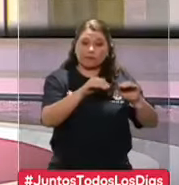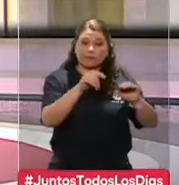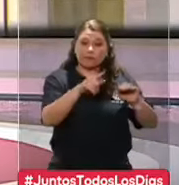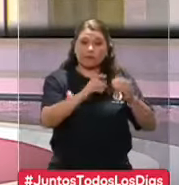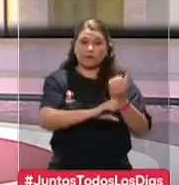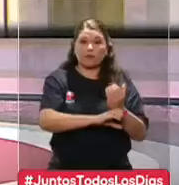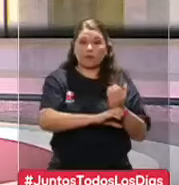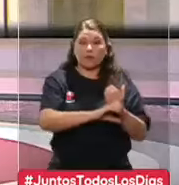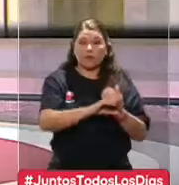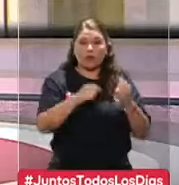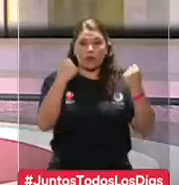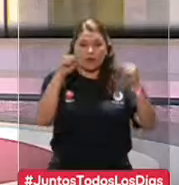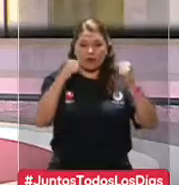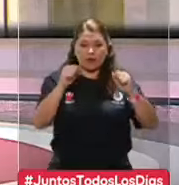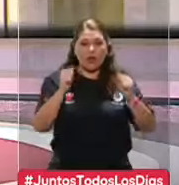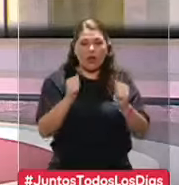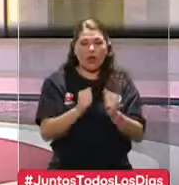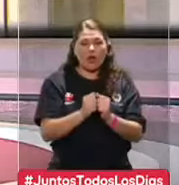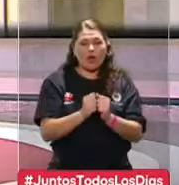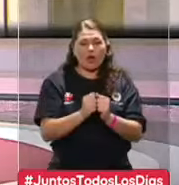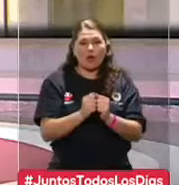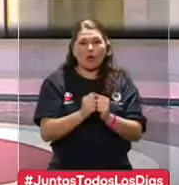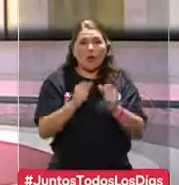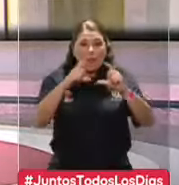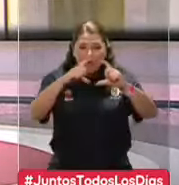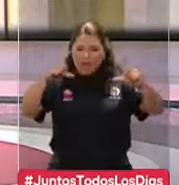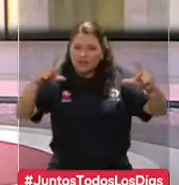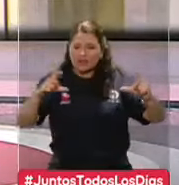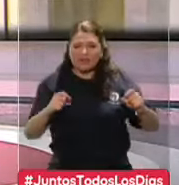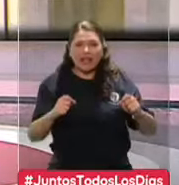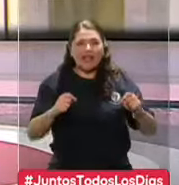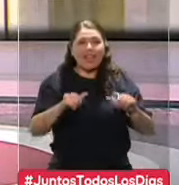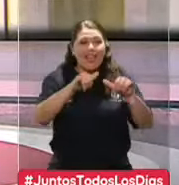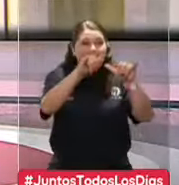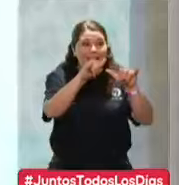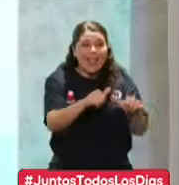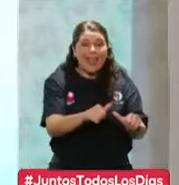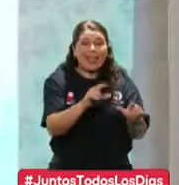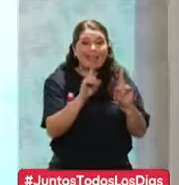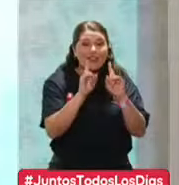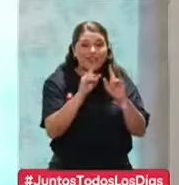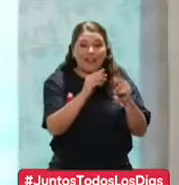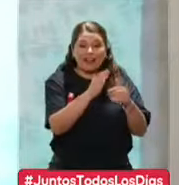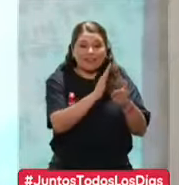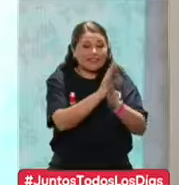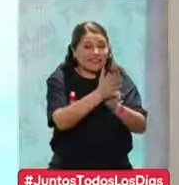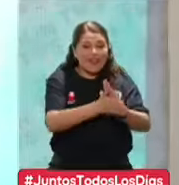con implementos deportivos, pasajes aéreos y alojamiento. ¡Wow!